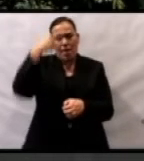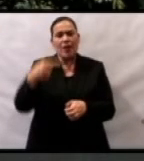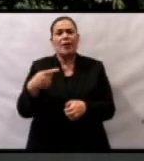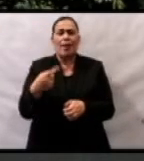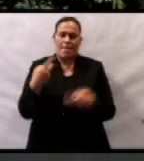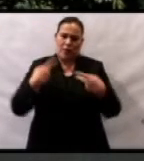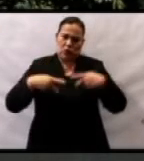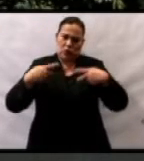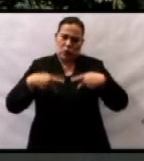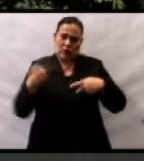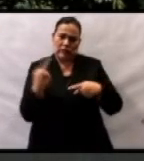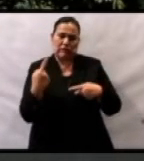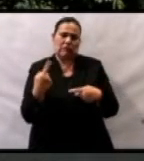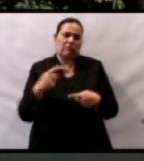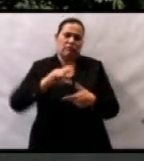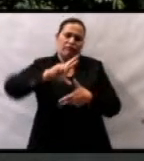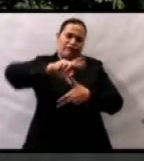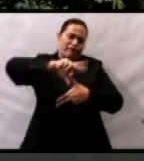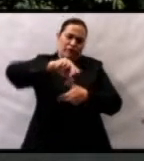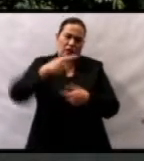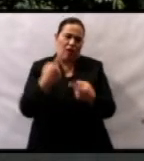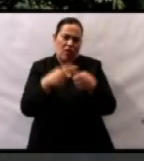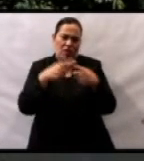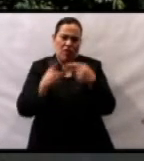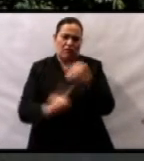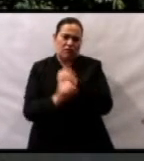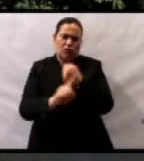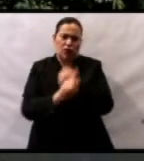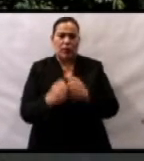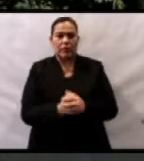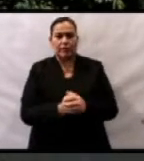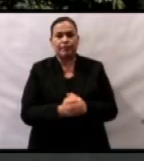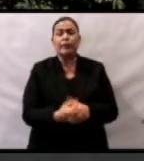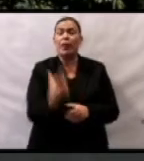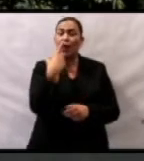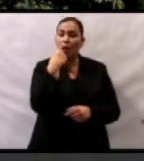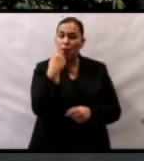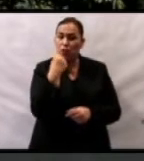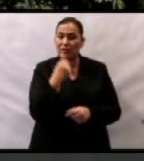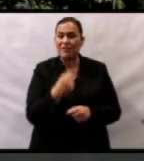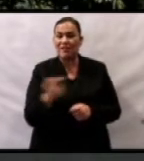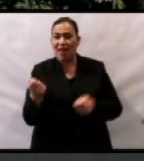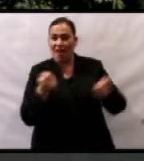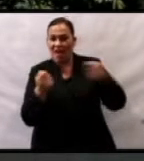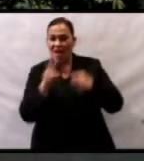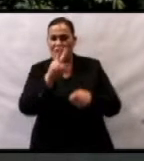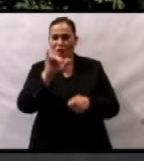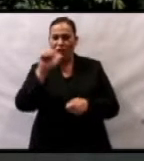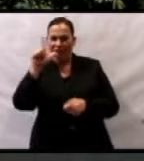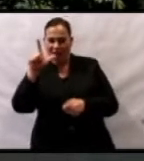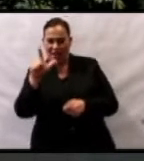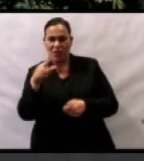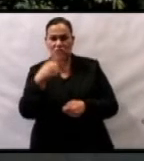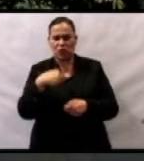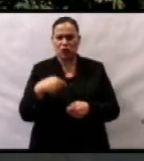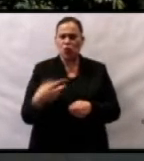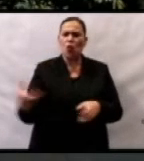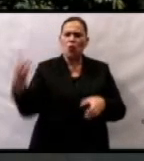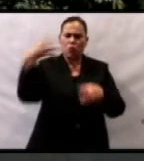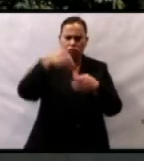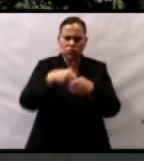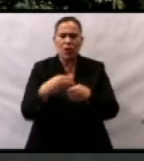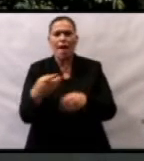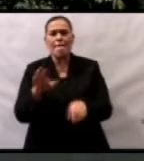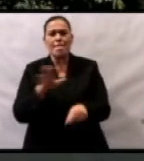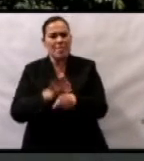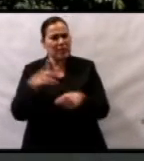colapsadas. En la Policía Vial, reforzamos el departamento, incrementó su estado de fuerzas